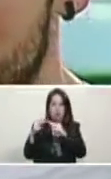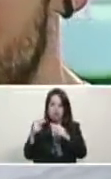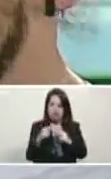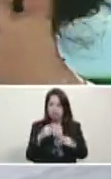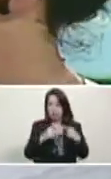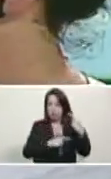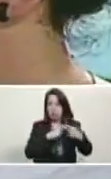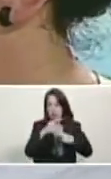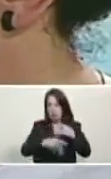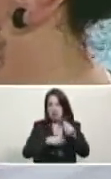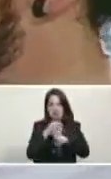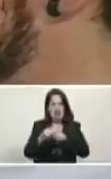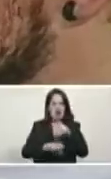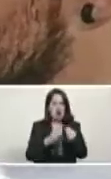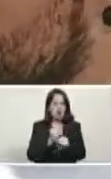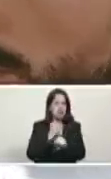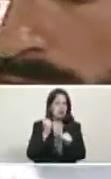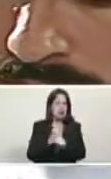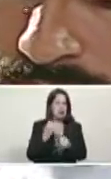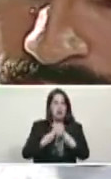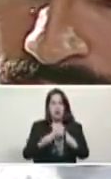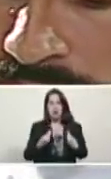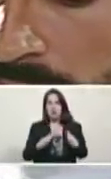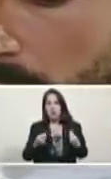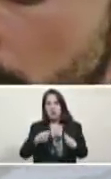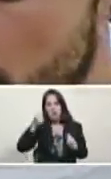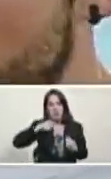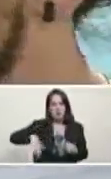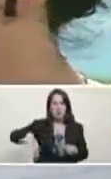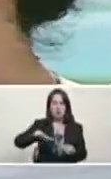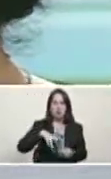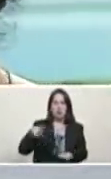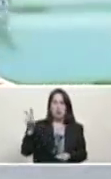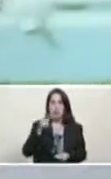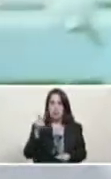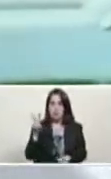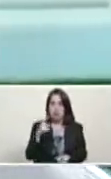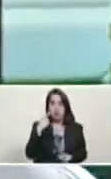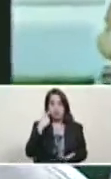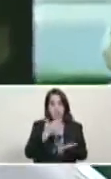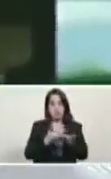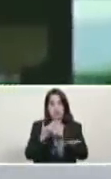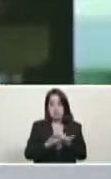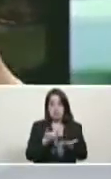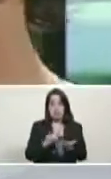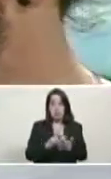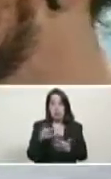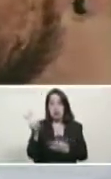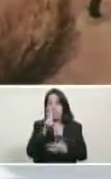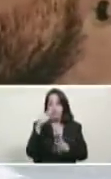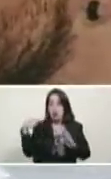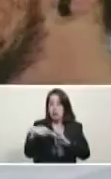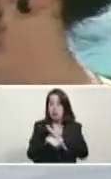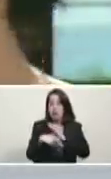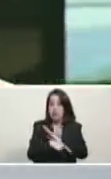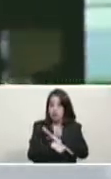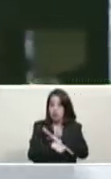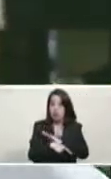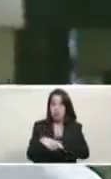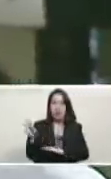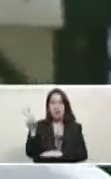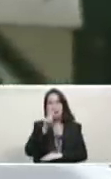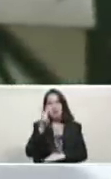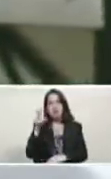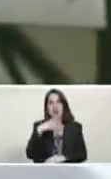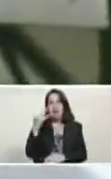un trabajo voluntario junto al pueblo vivenciamos la venezuela profunda la venezuela